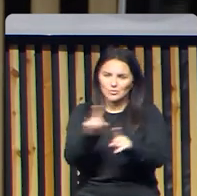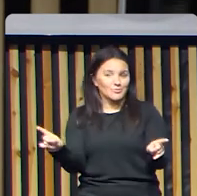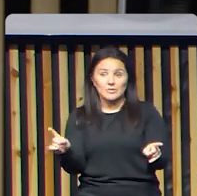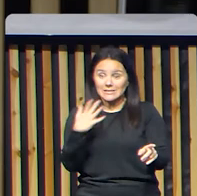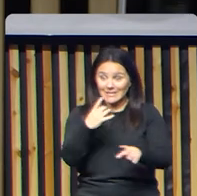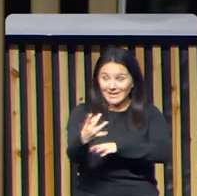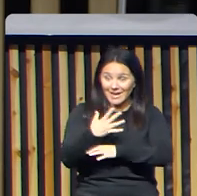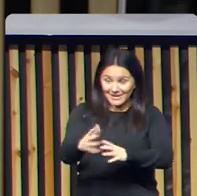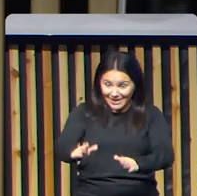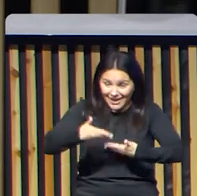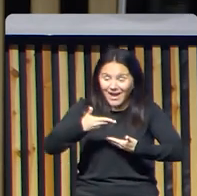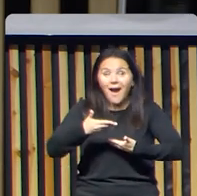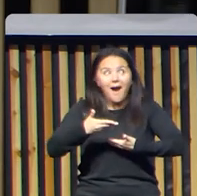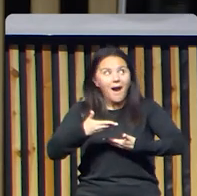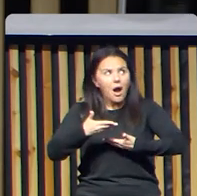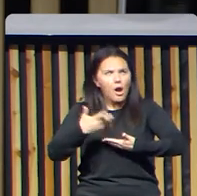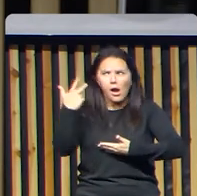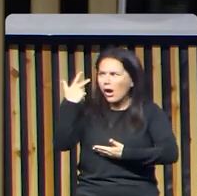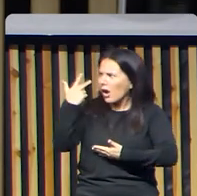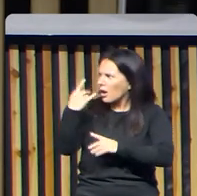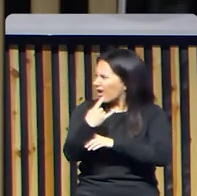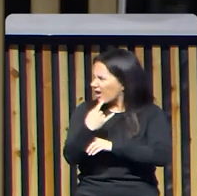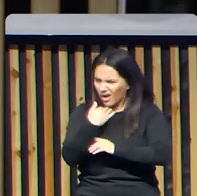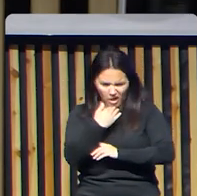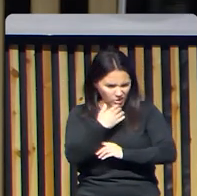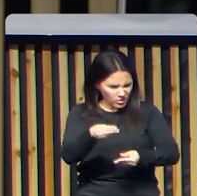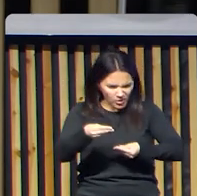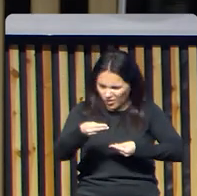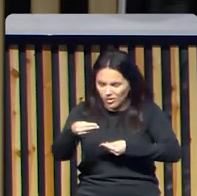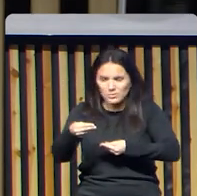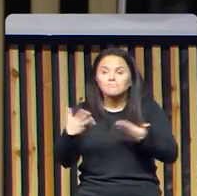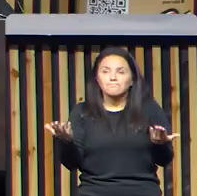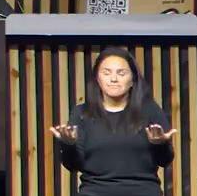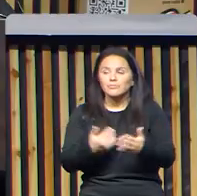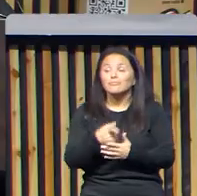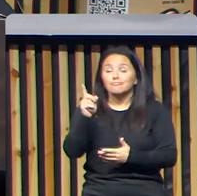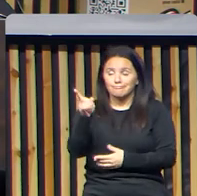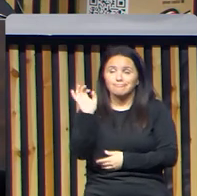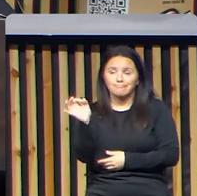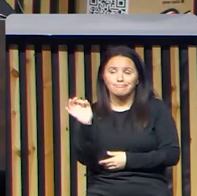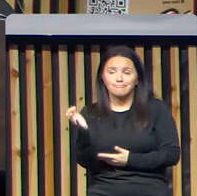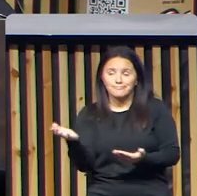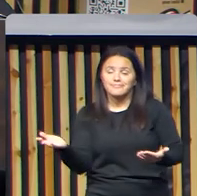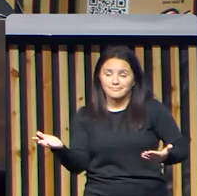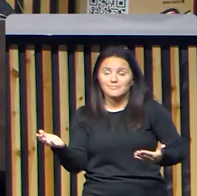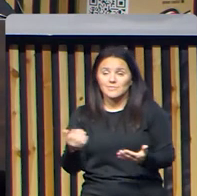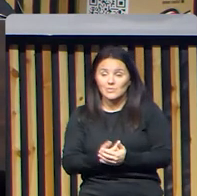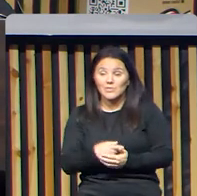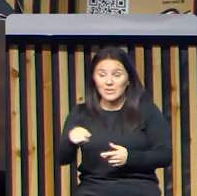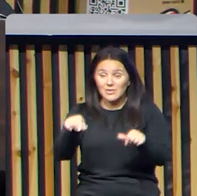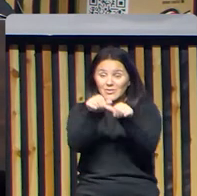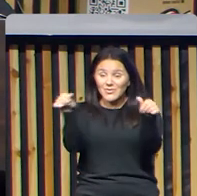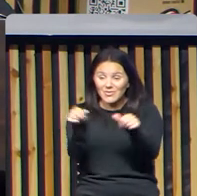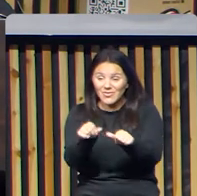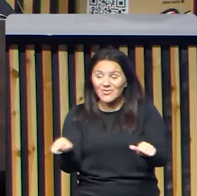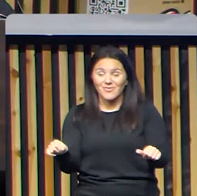si nos llegara es como cámara oculta hay una alguna cámara oculta Así que Efectivamente es un estilo